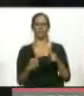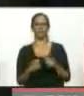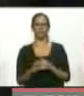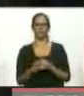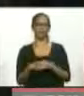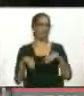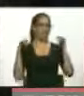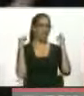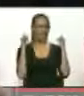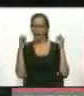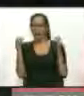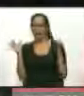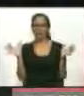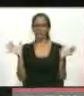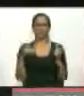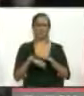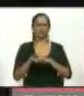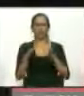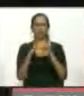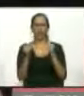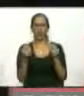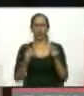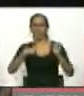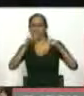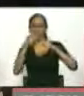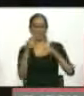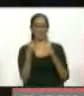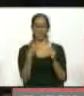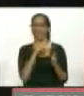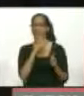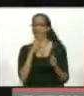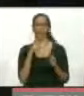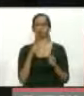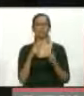el coco y el sun y todas esas tiendas chéveres de